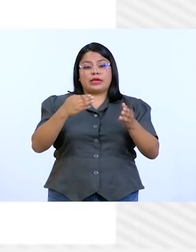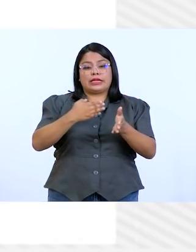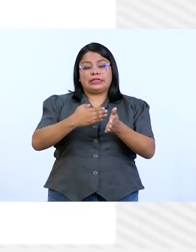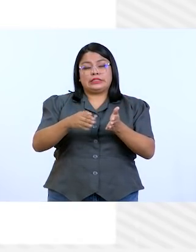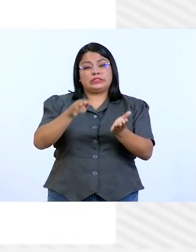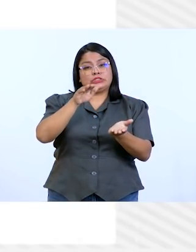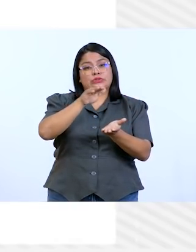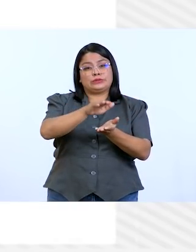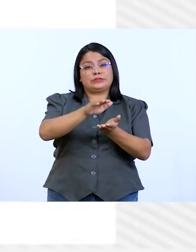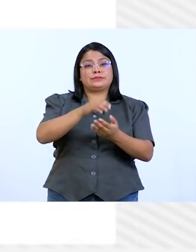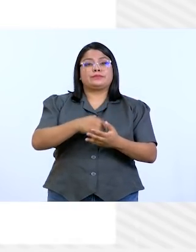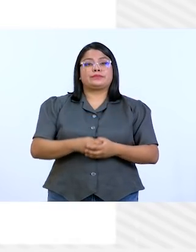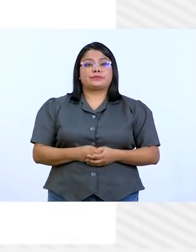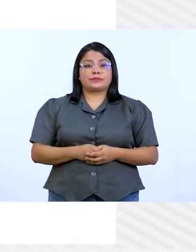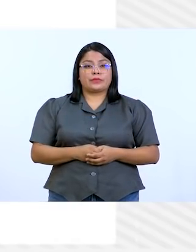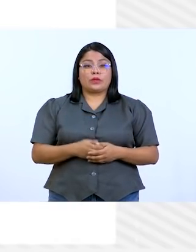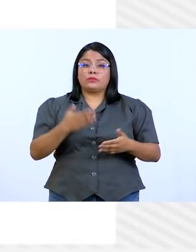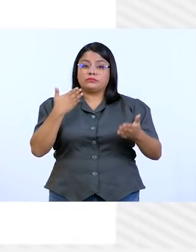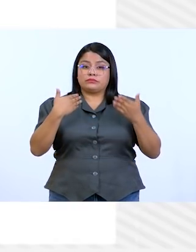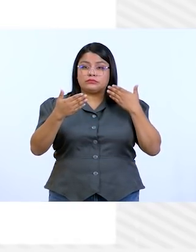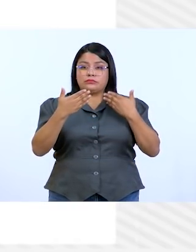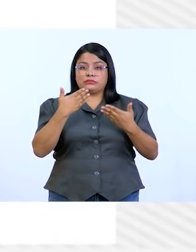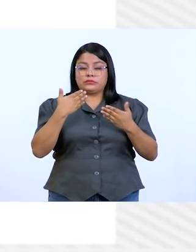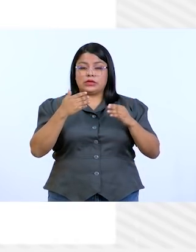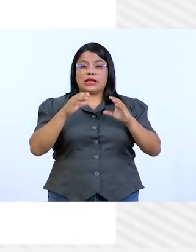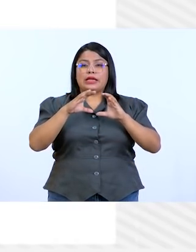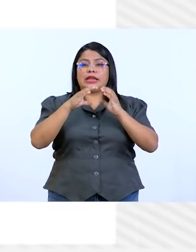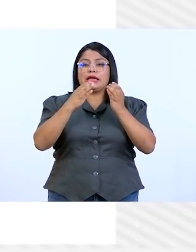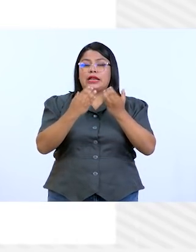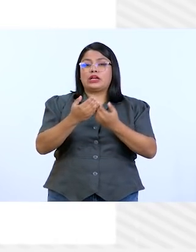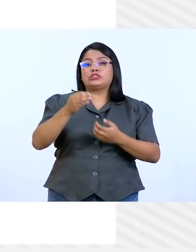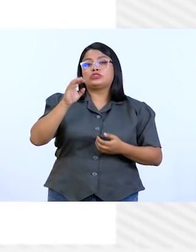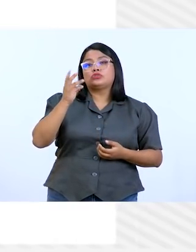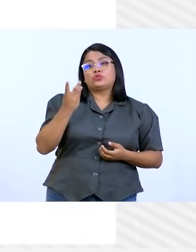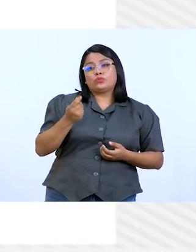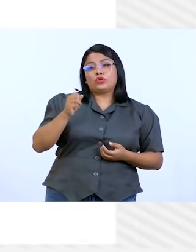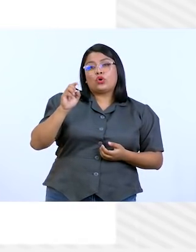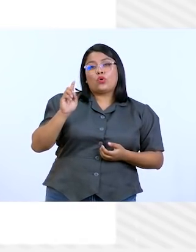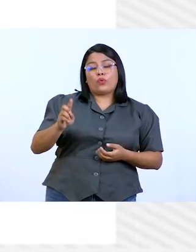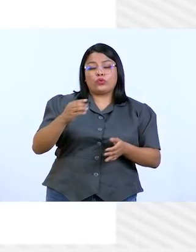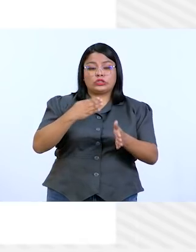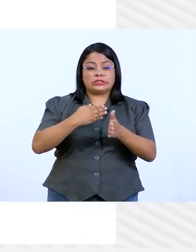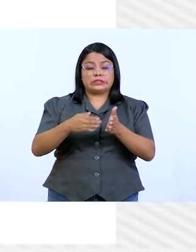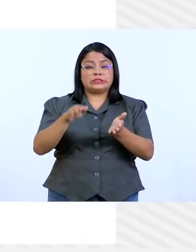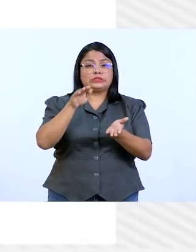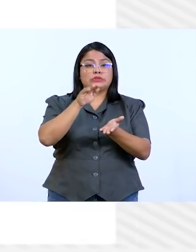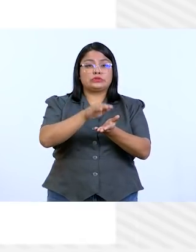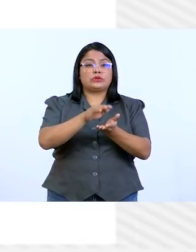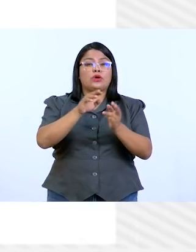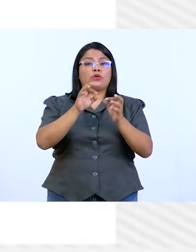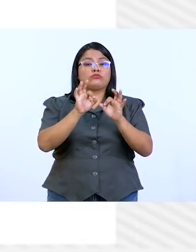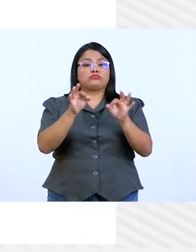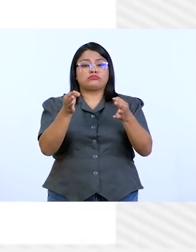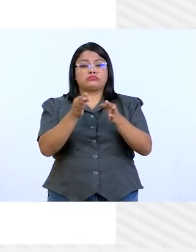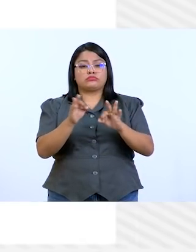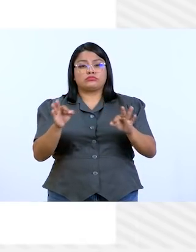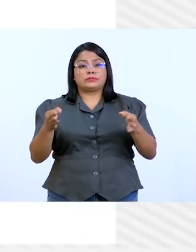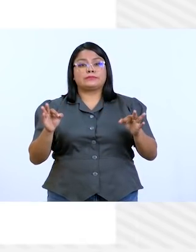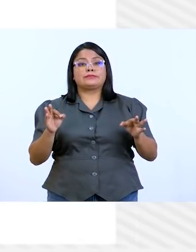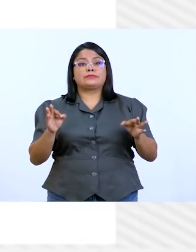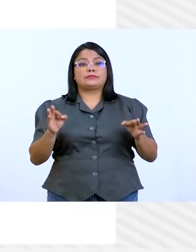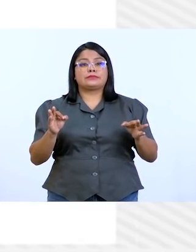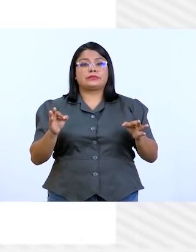la entrada de unidad. Como se explicó en el webinar 1, la entrada de unidad tiene un